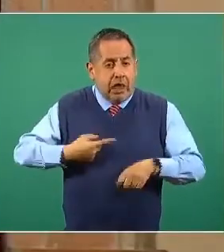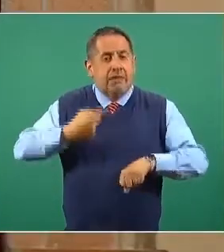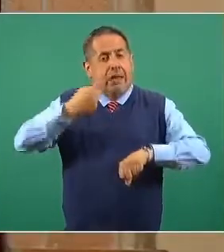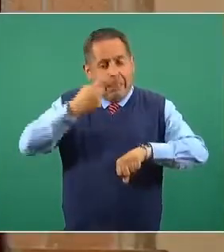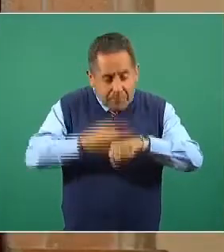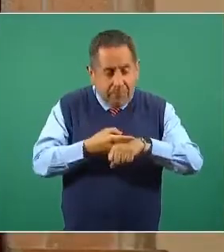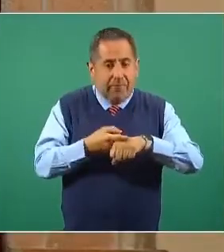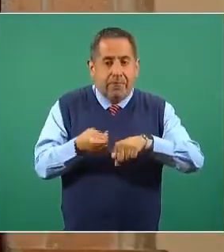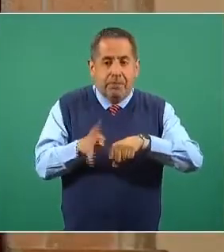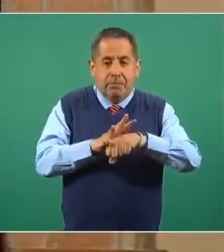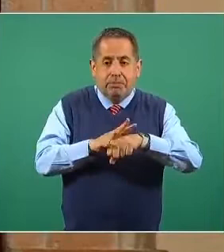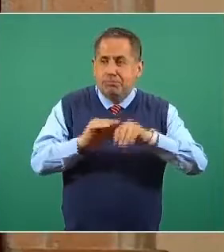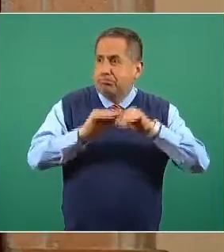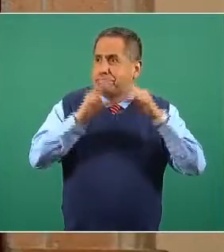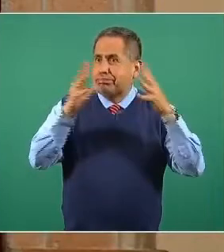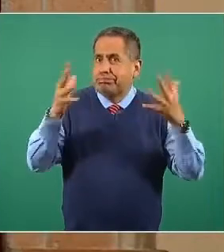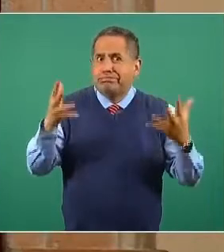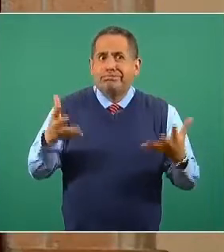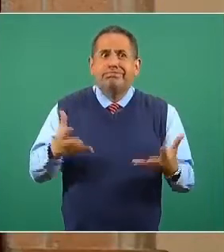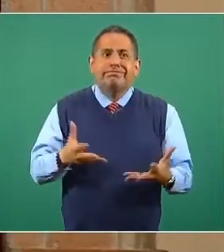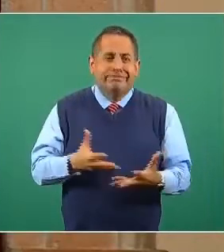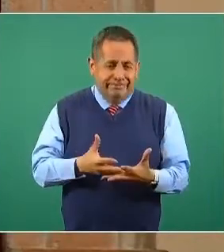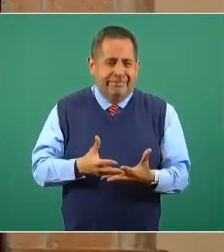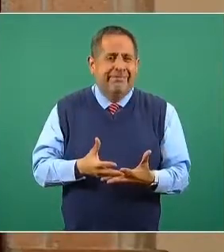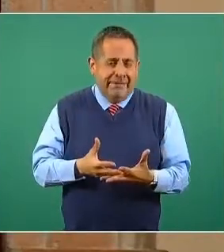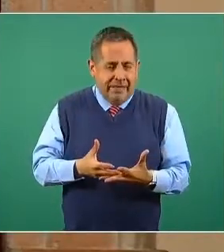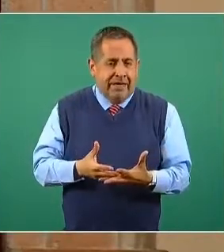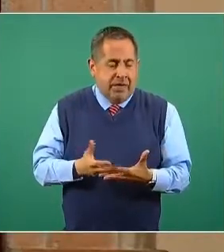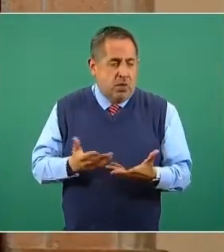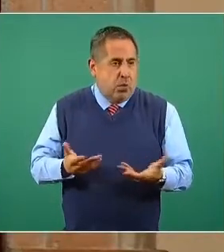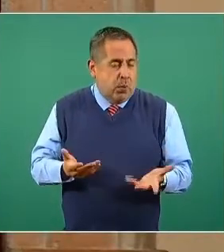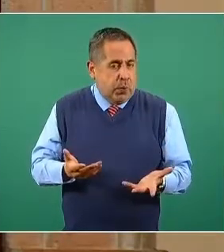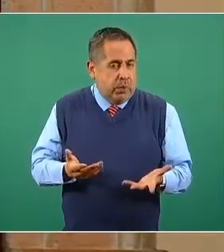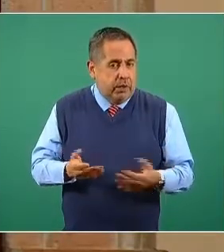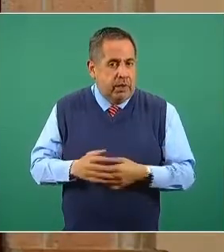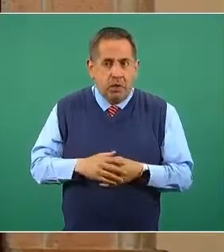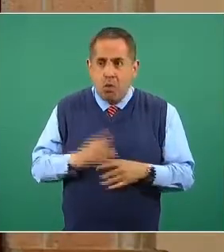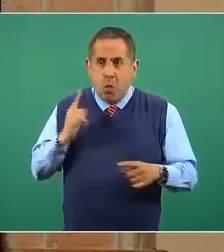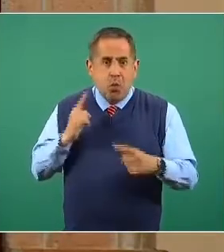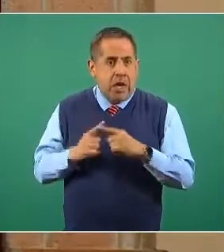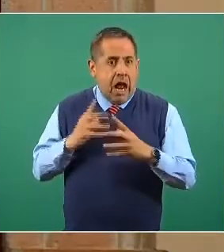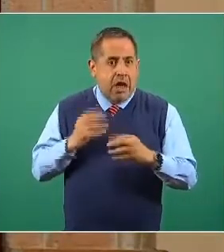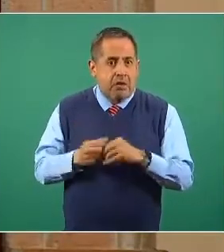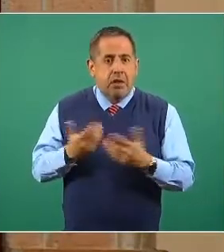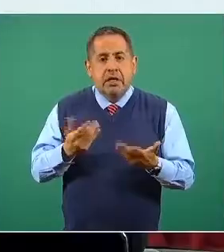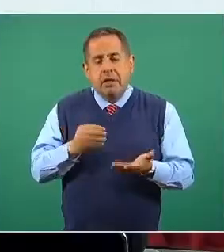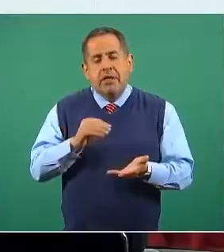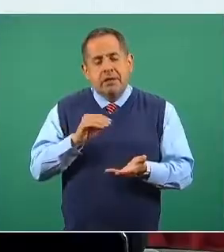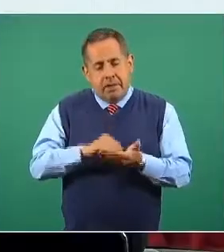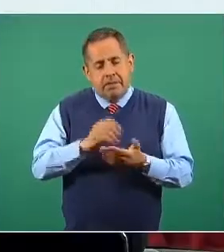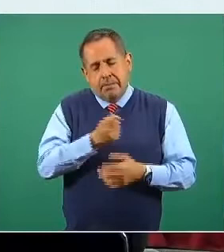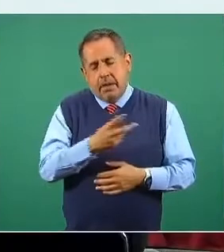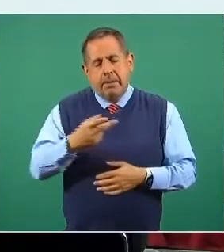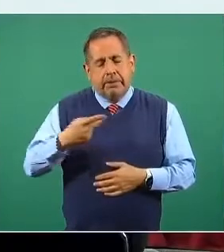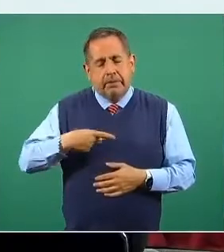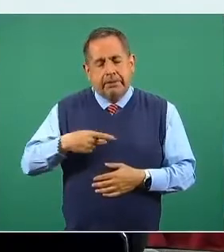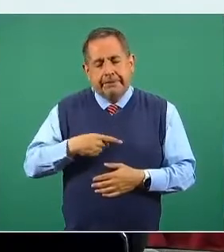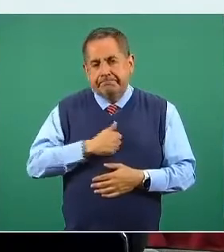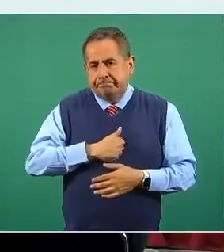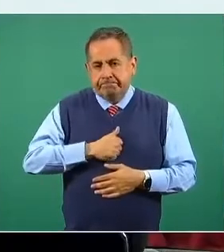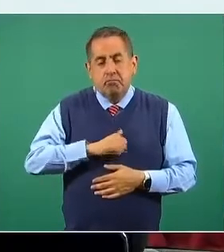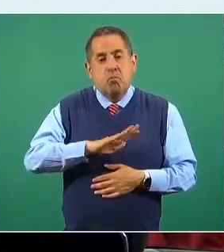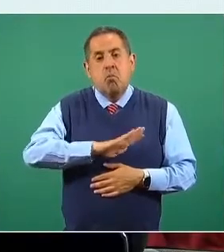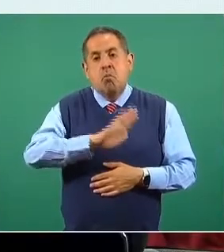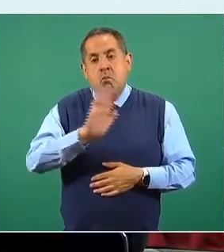en este marco de la pandemia y, lógicamente, también todas las personas que hasta el momento lamentablemente han perdido la